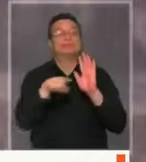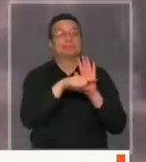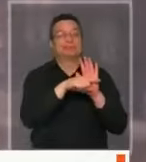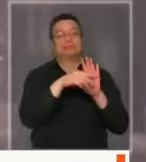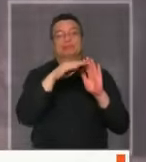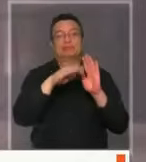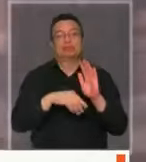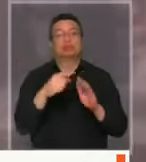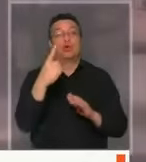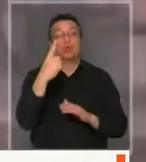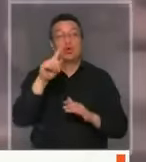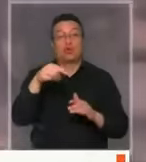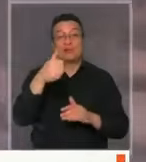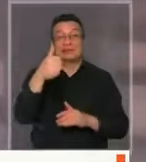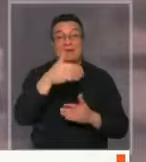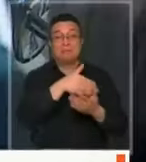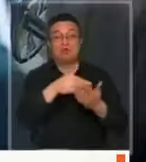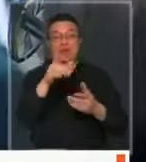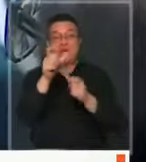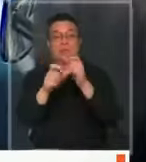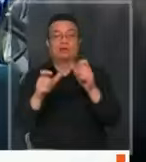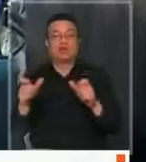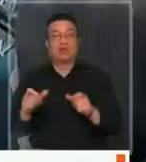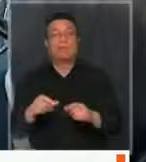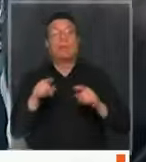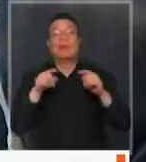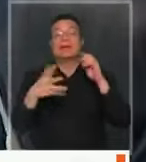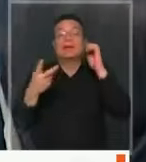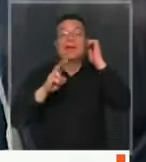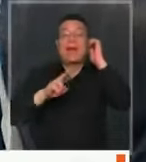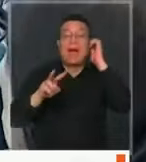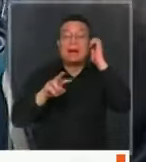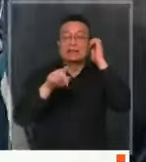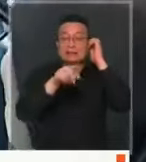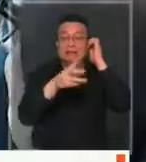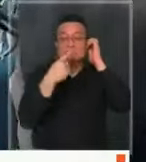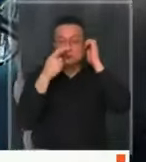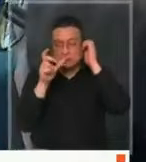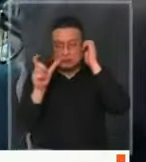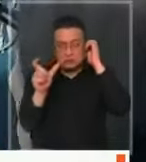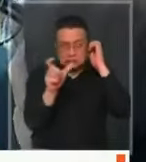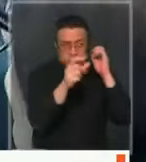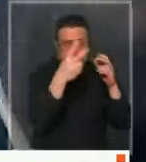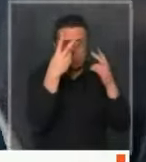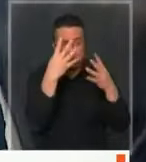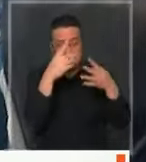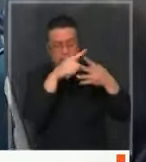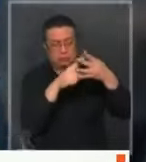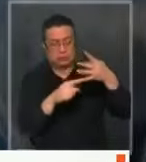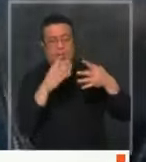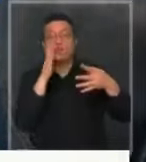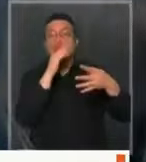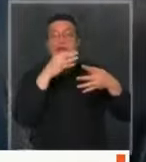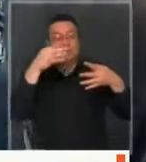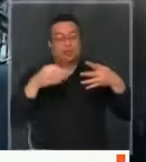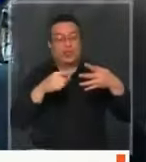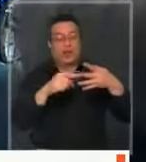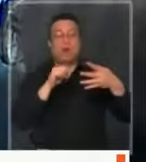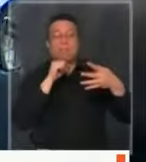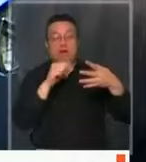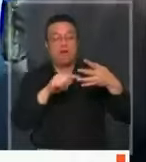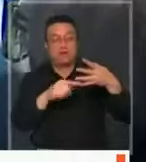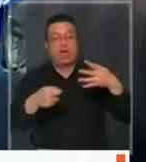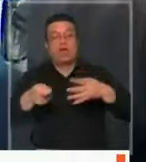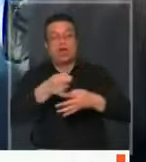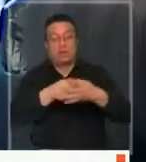1,6 millones de personas. Entonces lo que se hizo fue monitorear al menos 4 dimensiones, inseguridad, pobreza, comercio